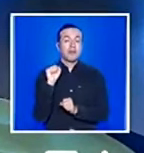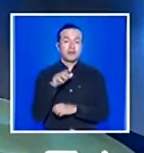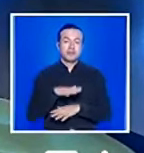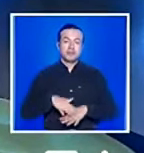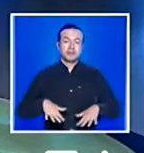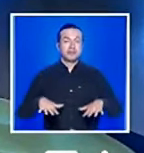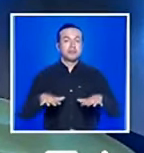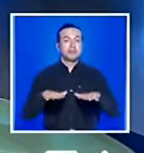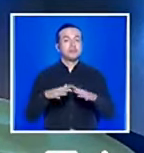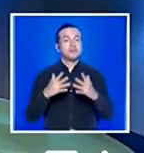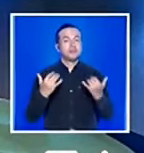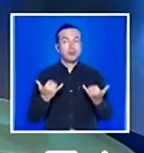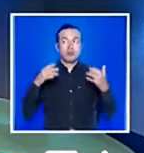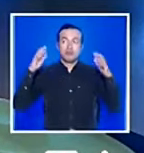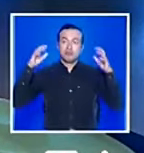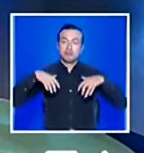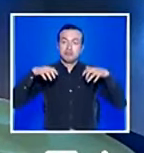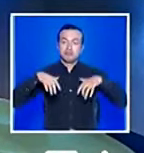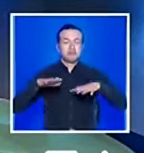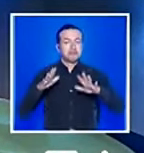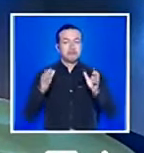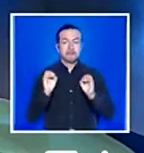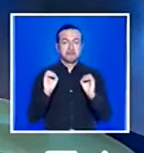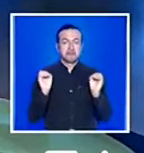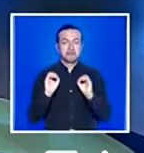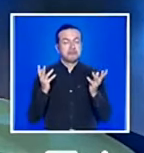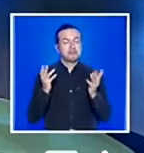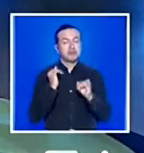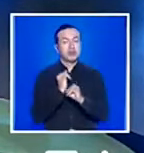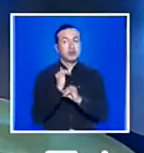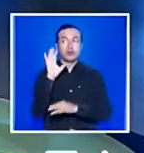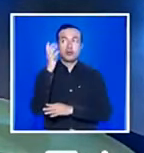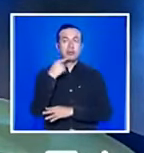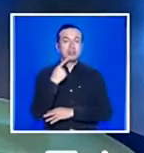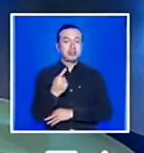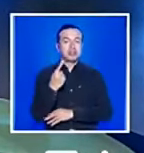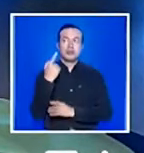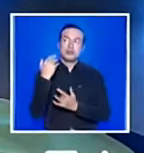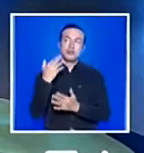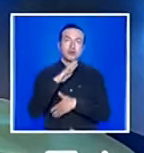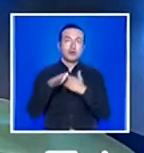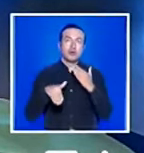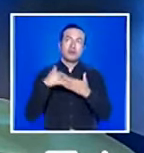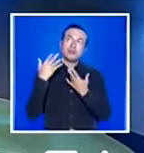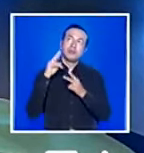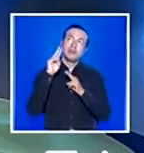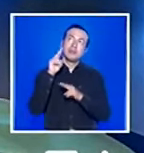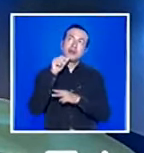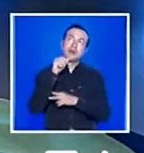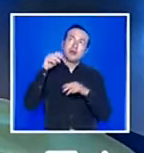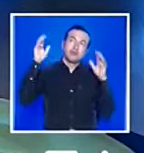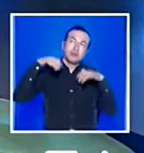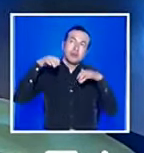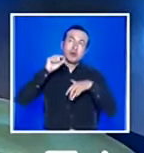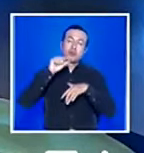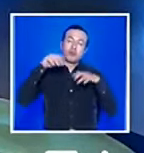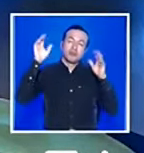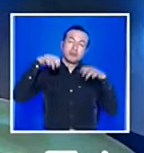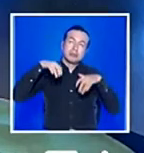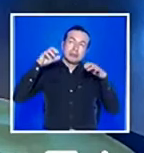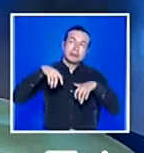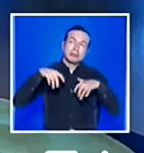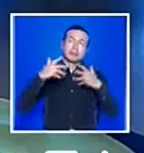aparentemente tampoco va a llover este miércoles según los pronósticos del INAMI. Todos los días estamos así, viendo al cielo. ¿A qué hora, San Pedro? Afloja un poquito la llave, pero